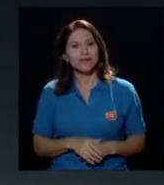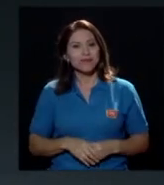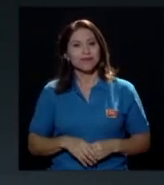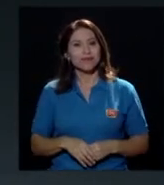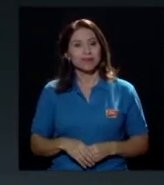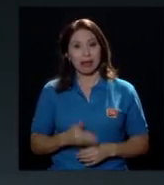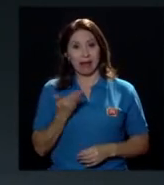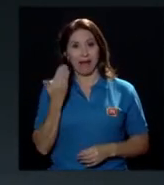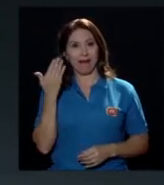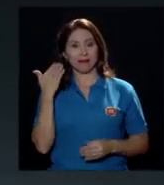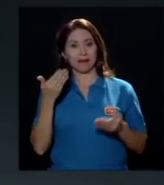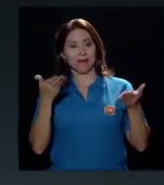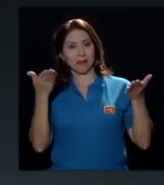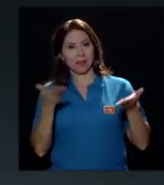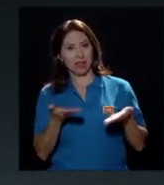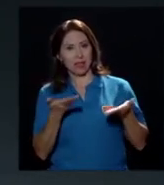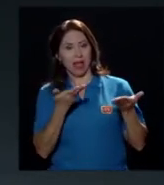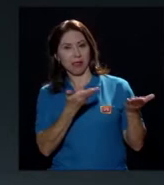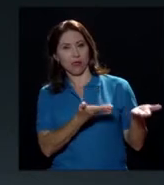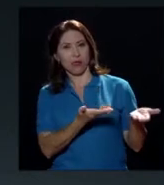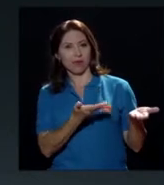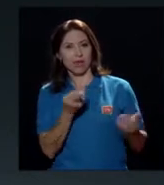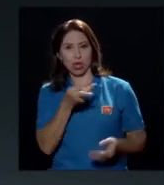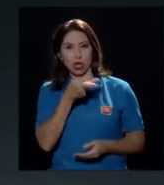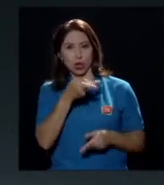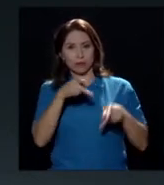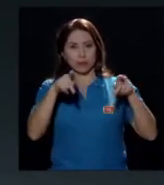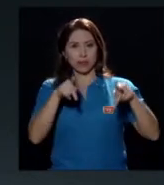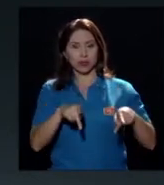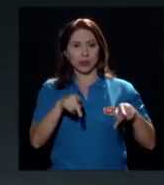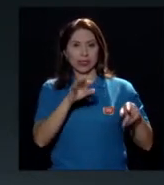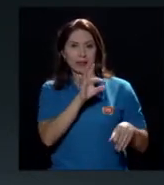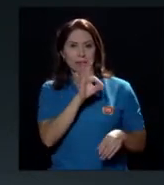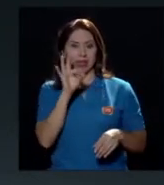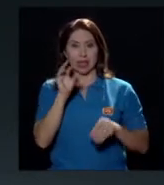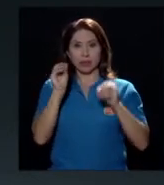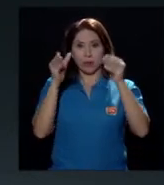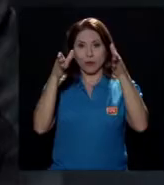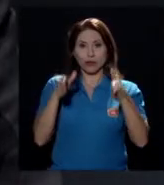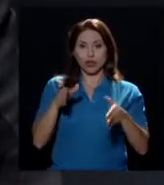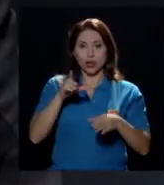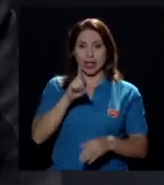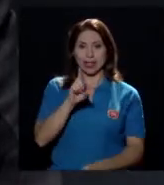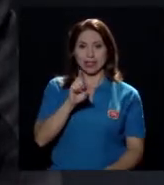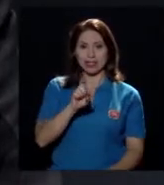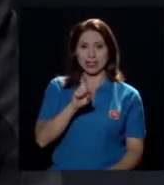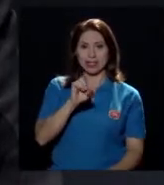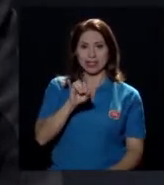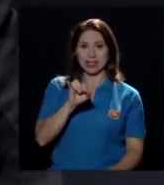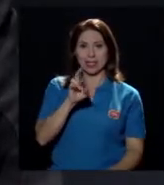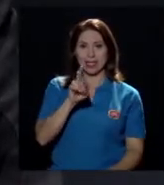Estaba presentando a mis dos invitados, a la profesora Sirinash y al